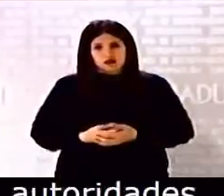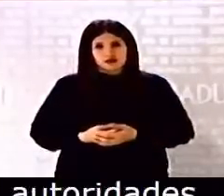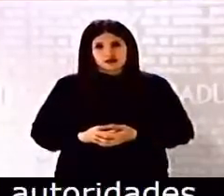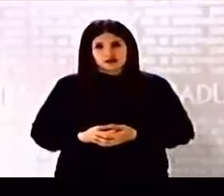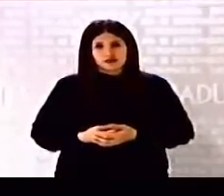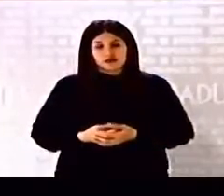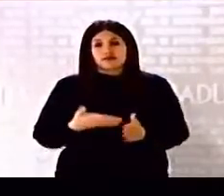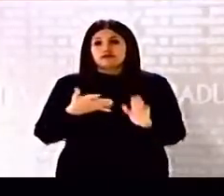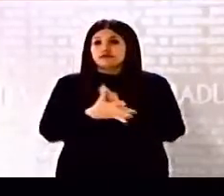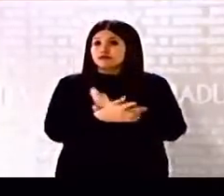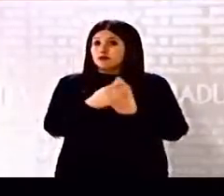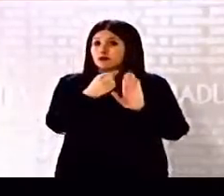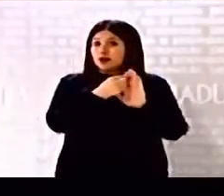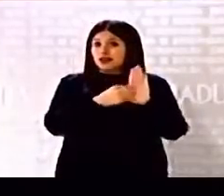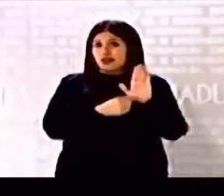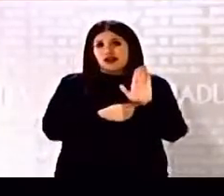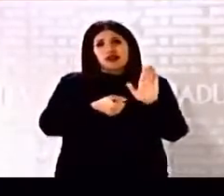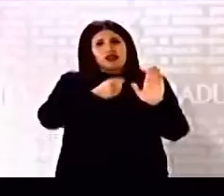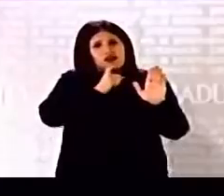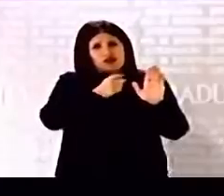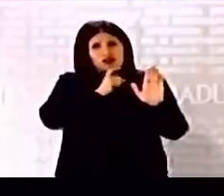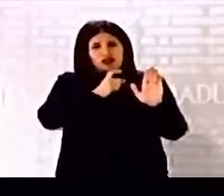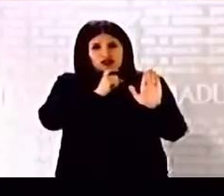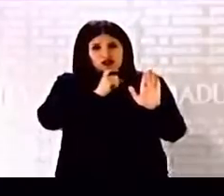medidas fáciles, adoptadas en un momento